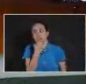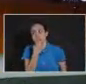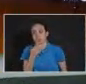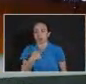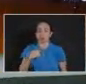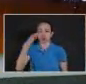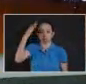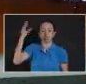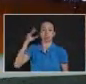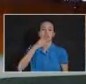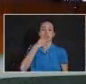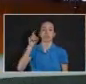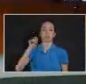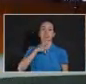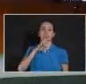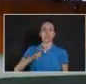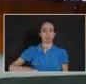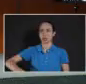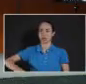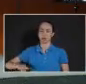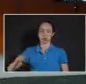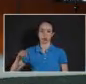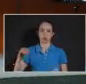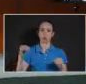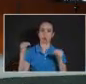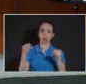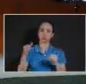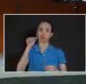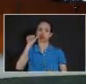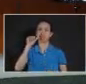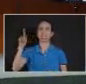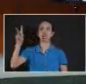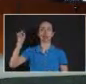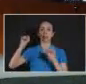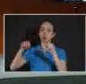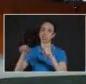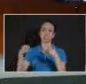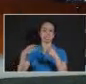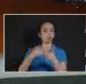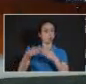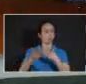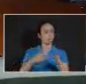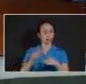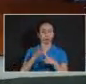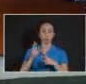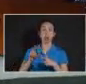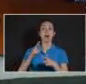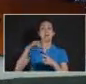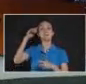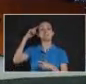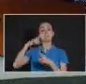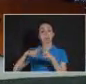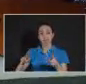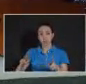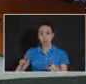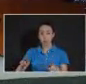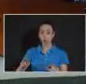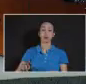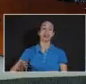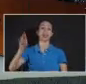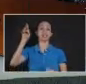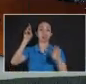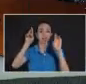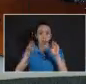Dios soberano y Él puede hacer como a Él bien le parezca, porque Él es el jefe, pues. Pero la gente que es